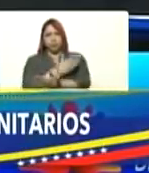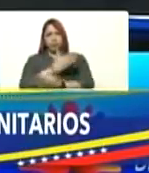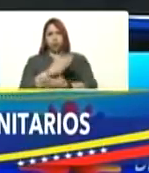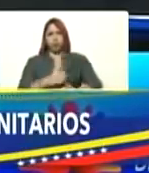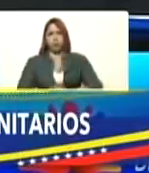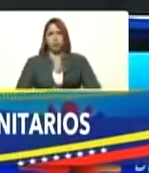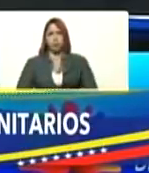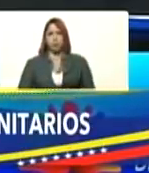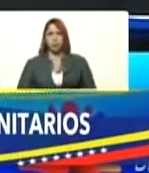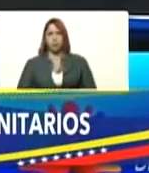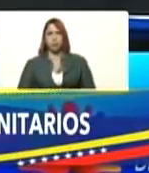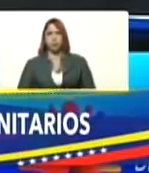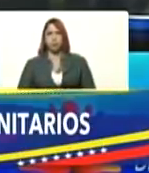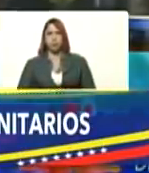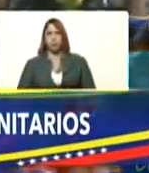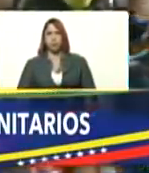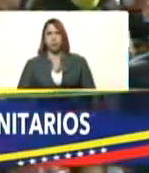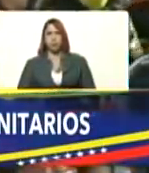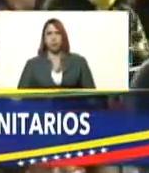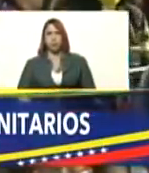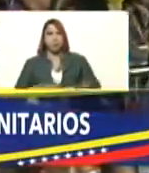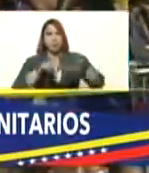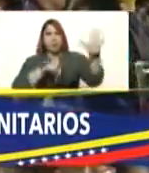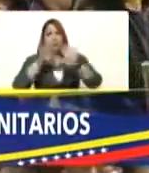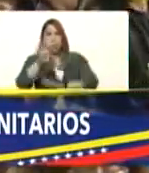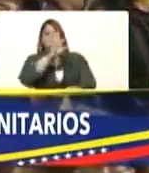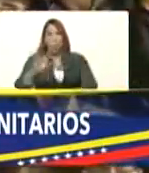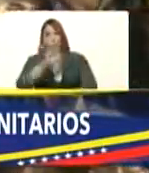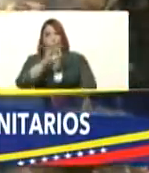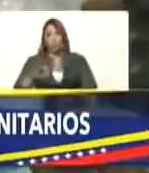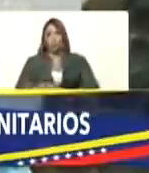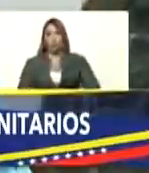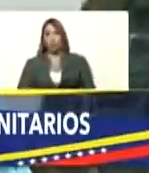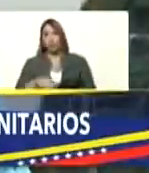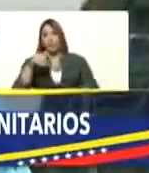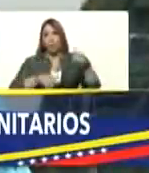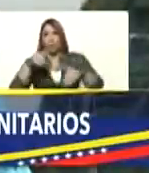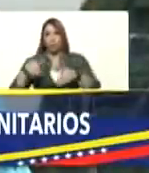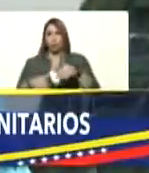compadre. Le metió 64% de los votos.